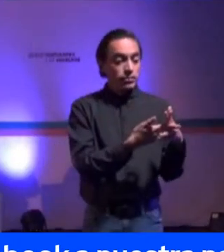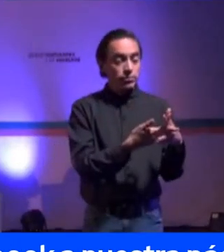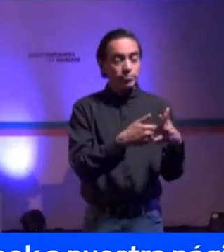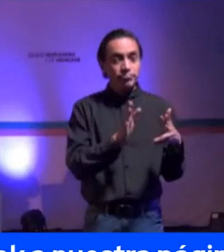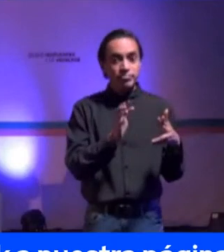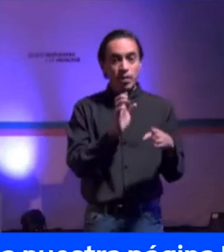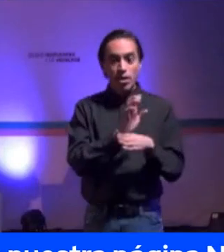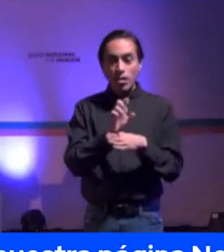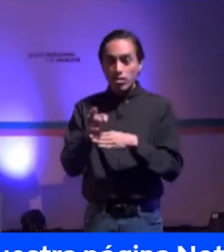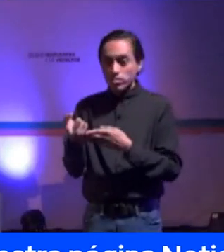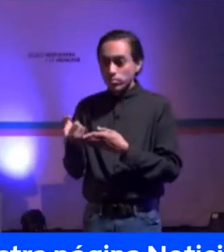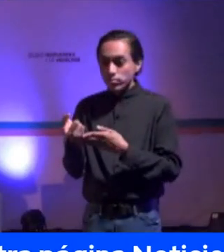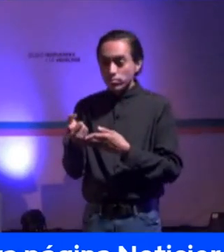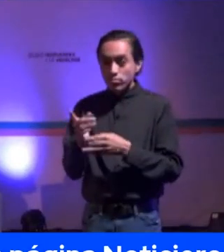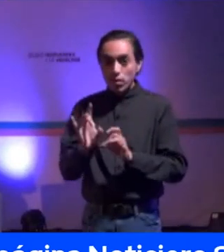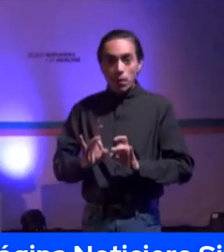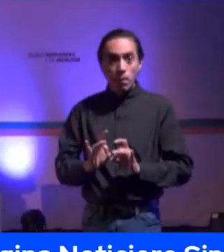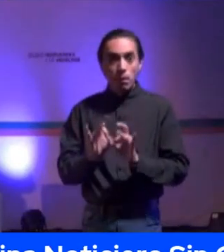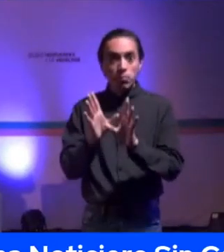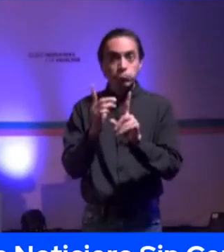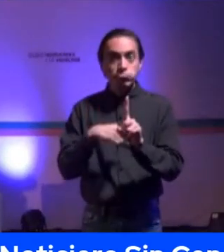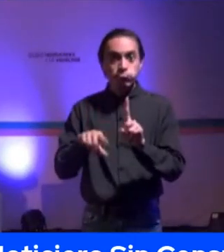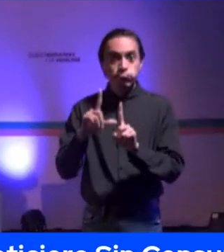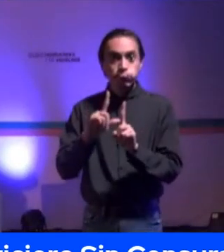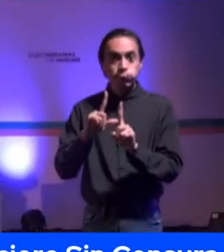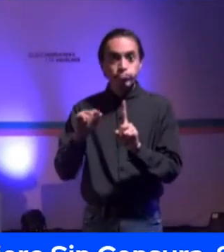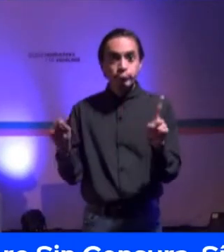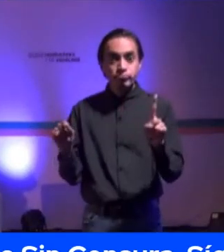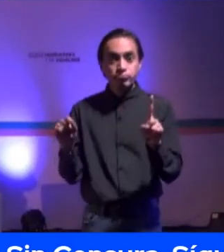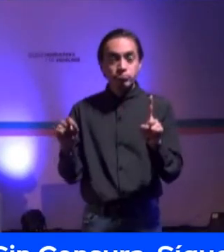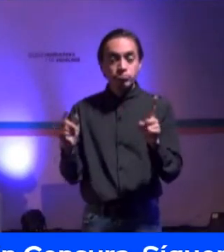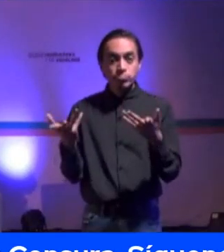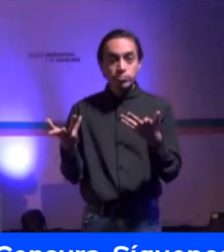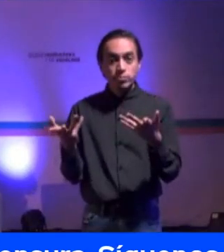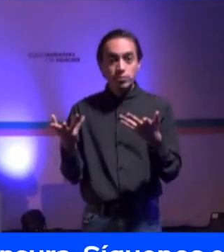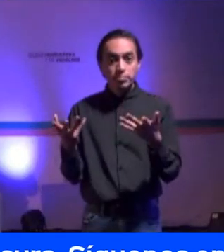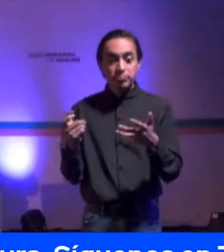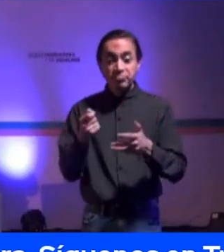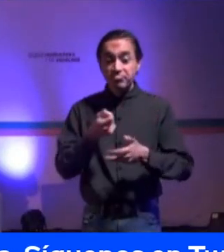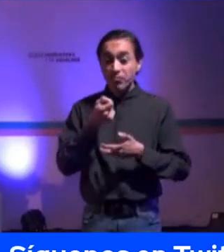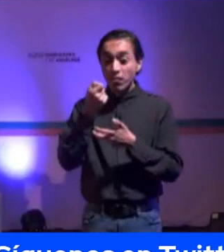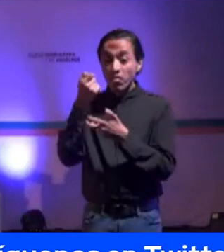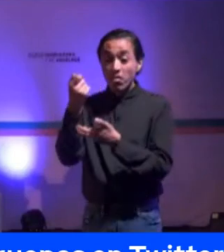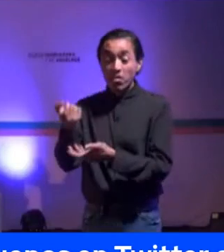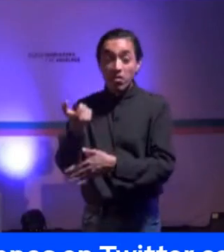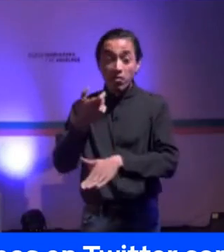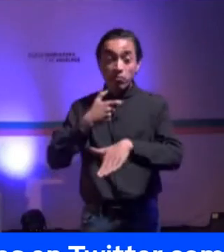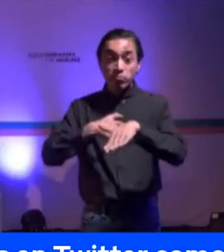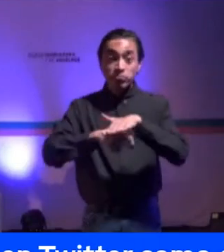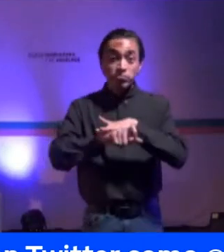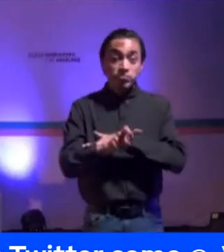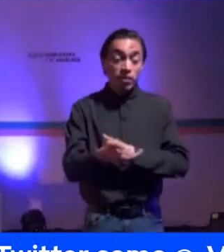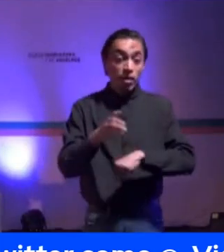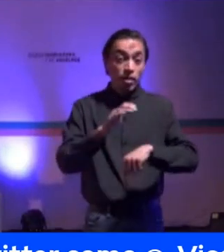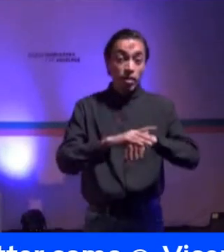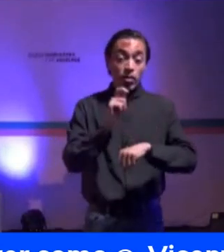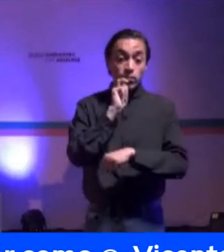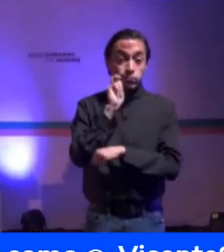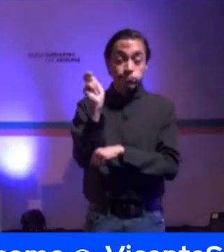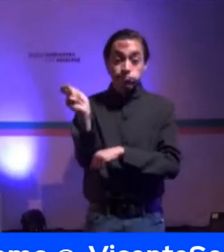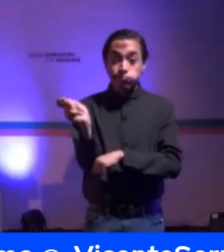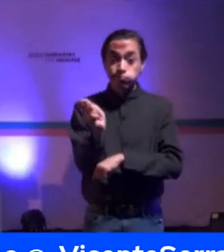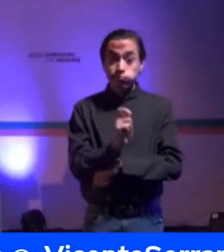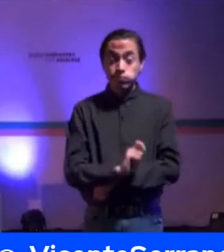de repente lo sueltan por cosas que quién sabe qué, dinero, corrupción, amistades,